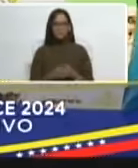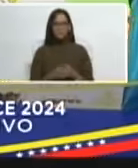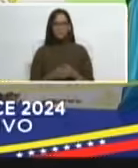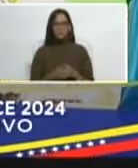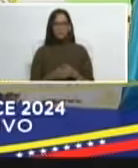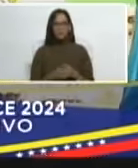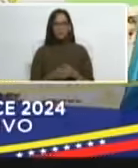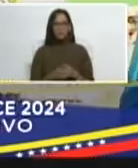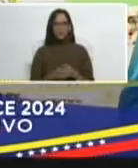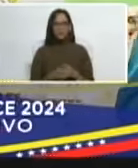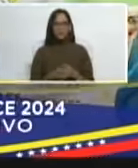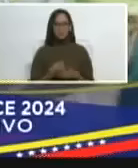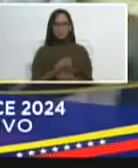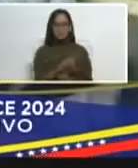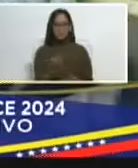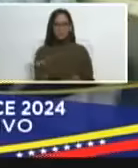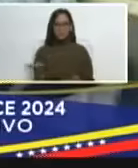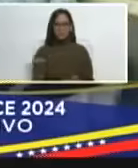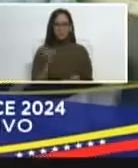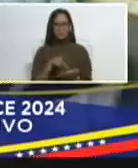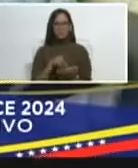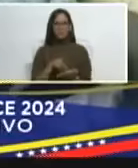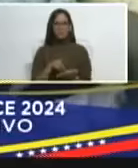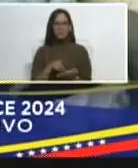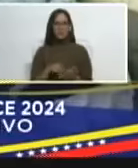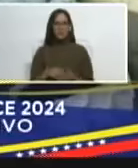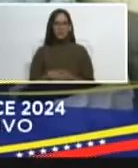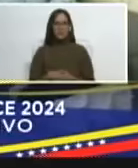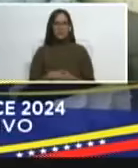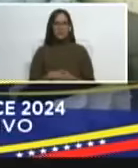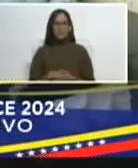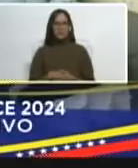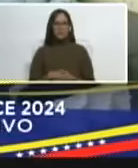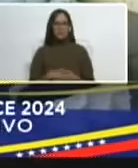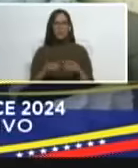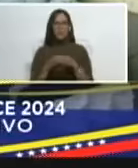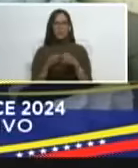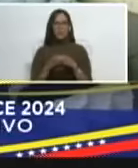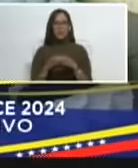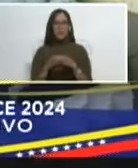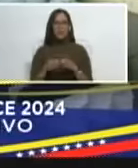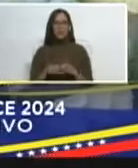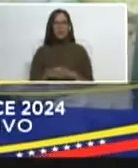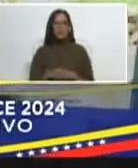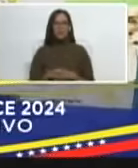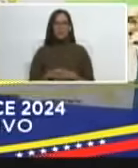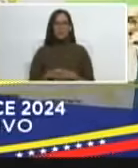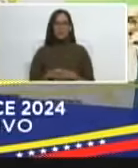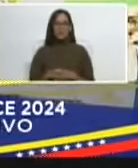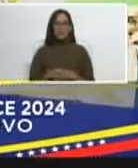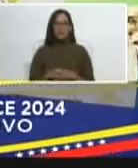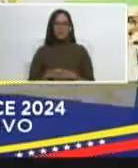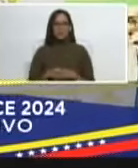Leartillería, Joana, José David, compañero.